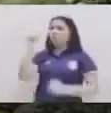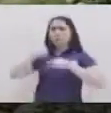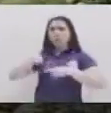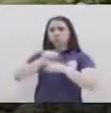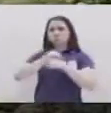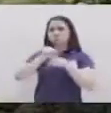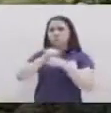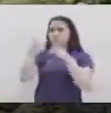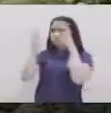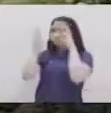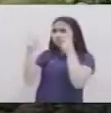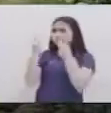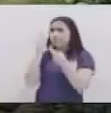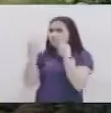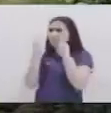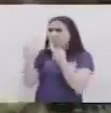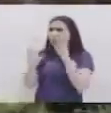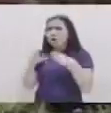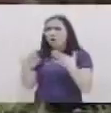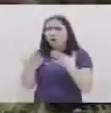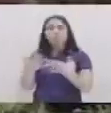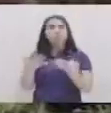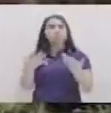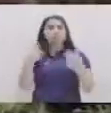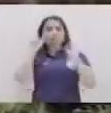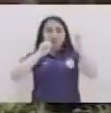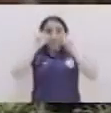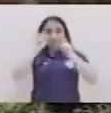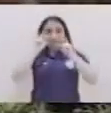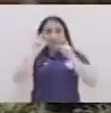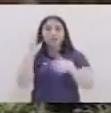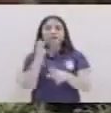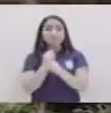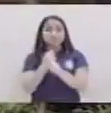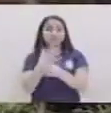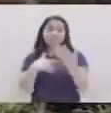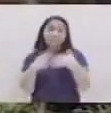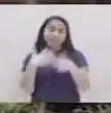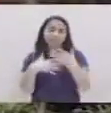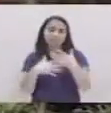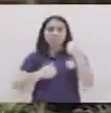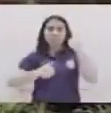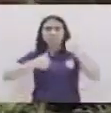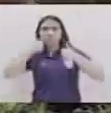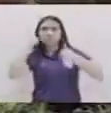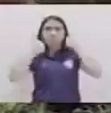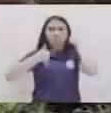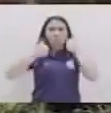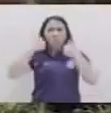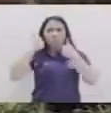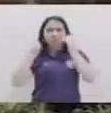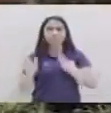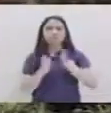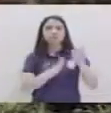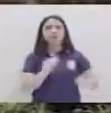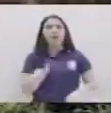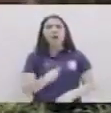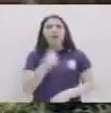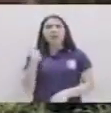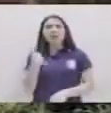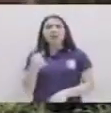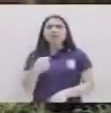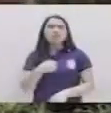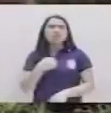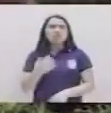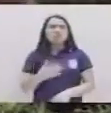de cómo hacer esta seña. Y por último tenemos estoy lleno, que para poder hacerla lo que haremos es